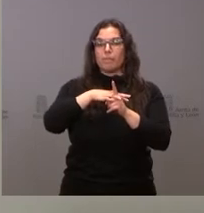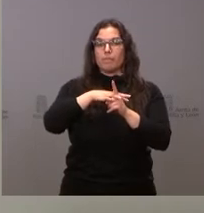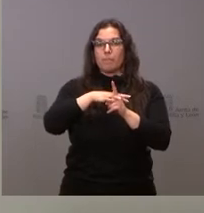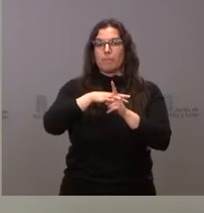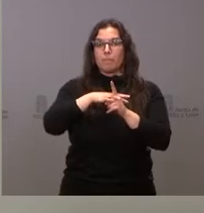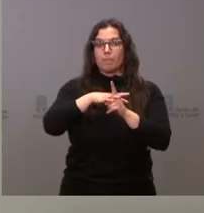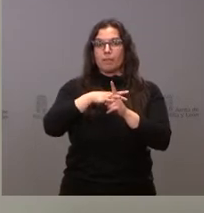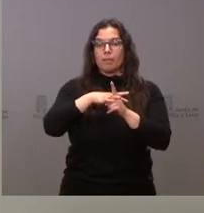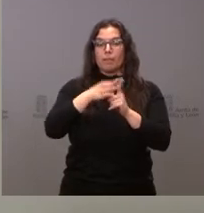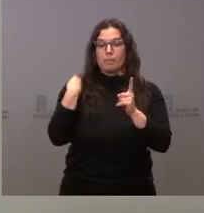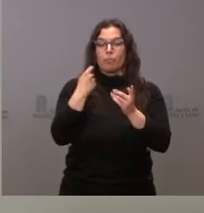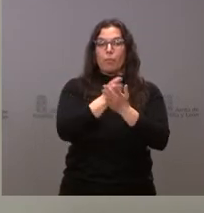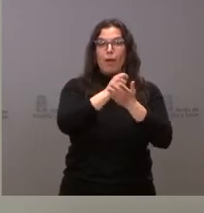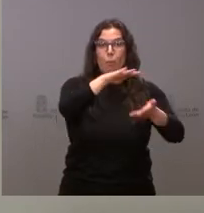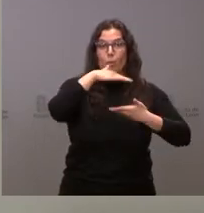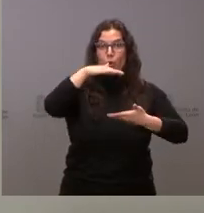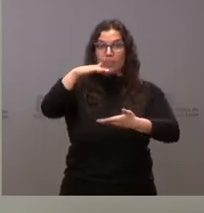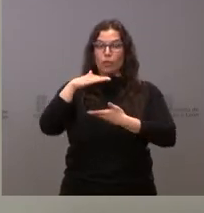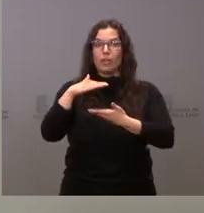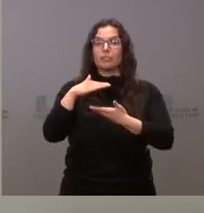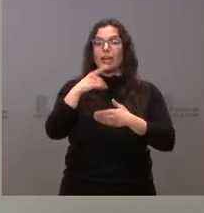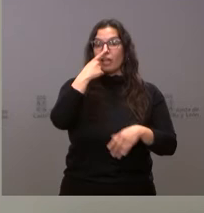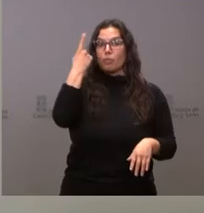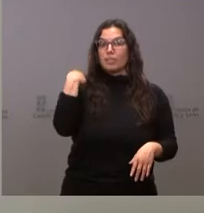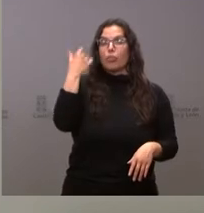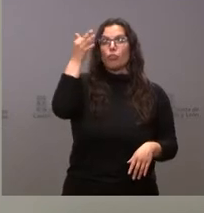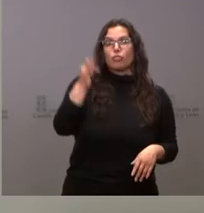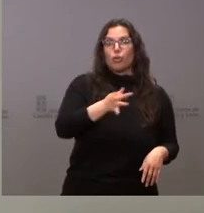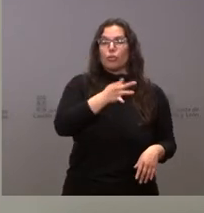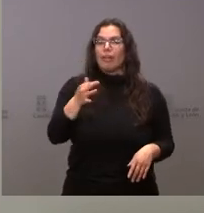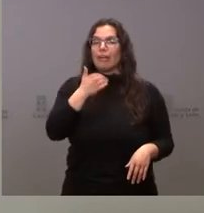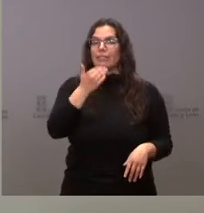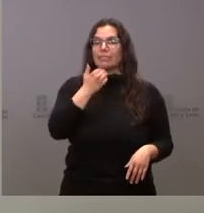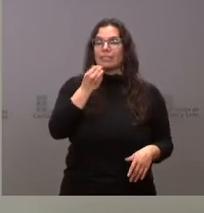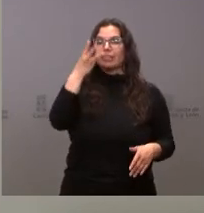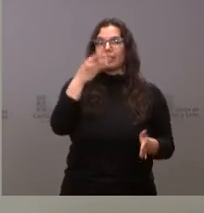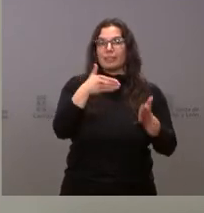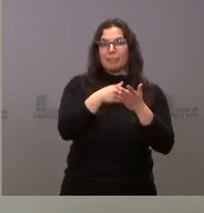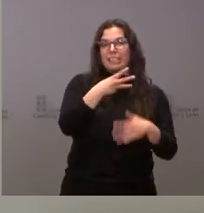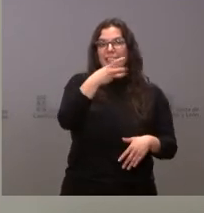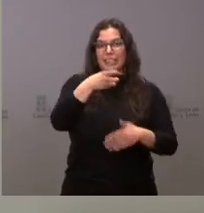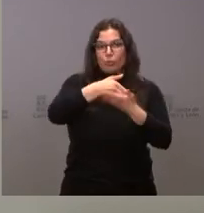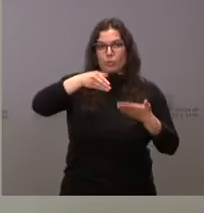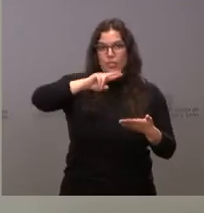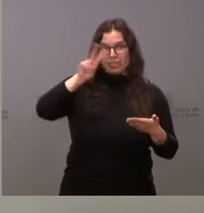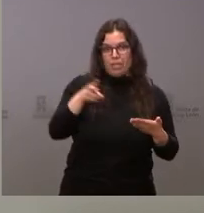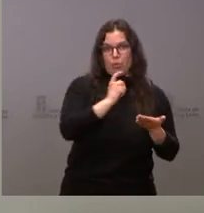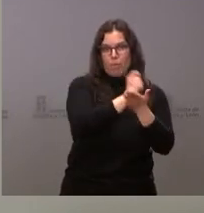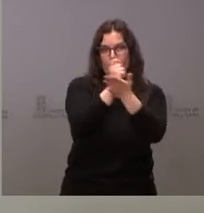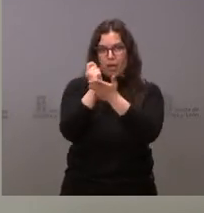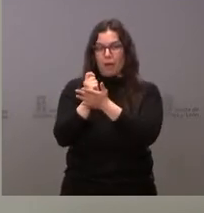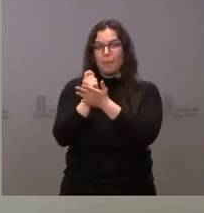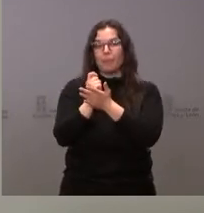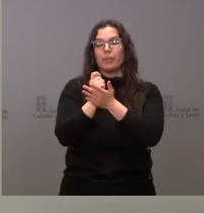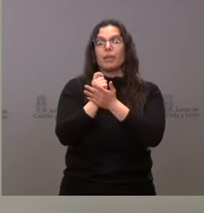de este pago a proveedores ascendió el ejercicio pasado a casi tres mil trescientos millones de euros y el periodo medio